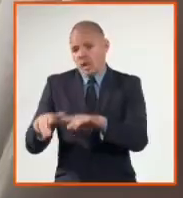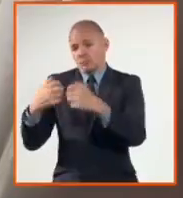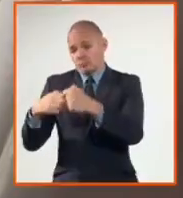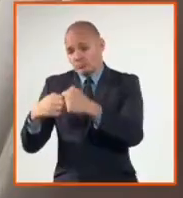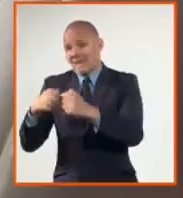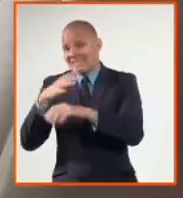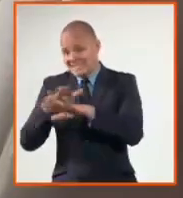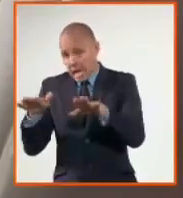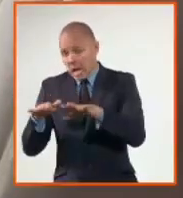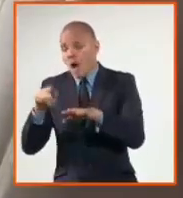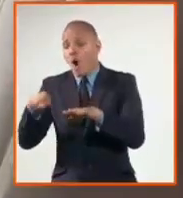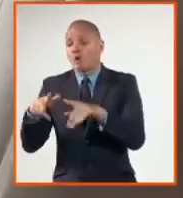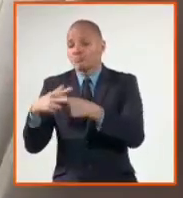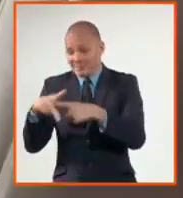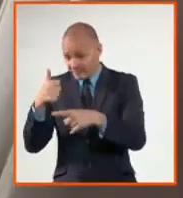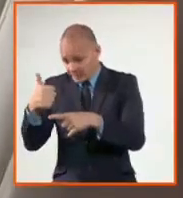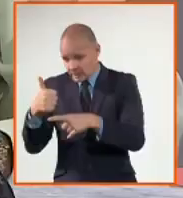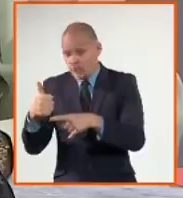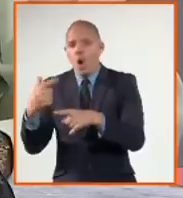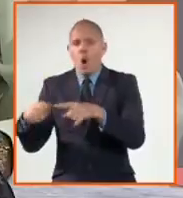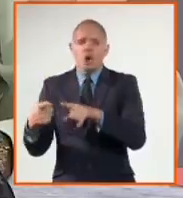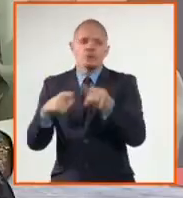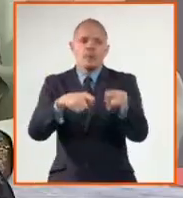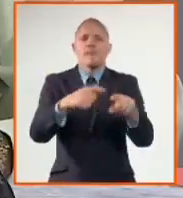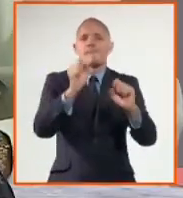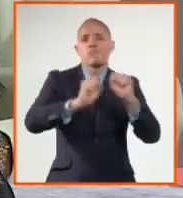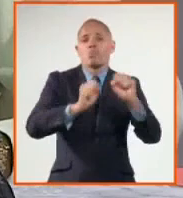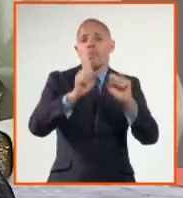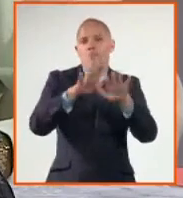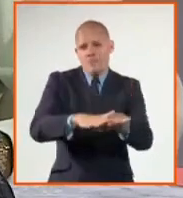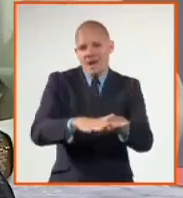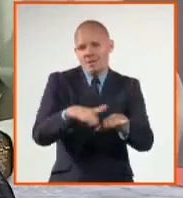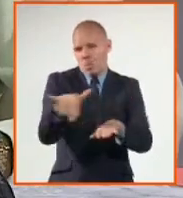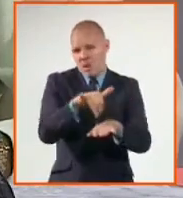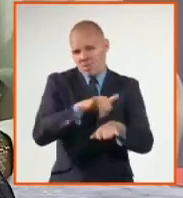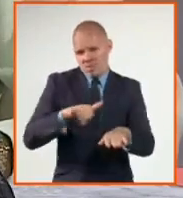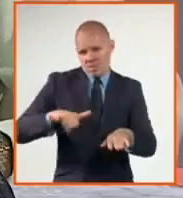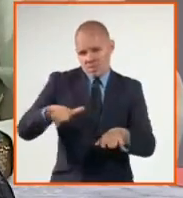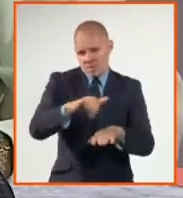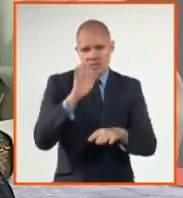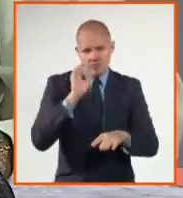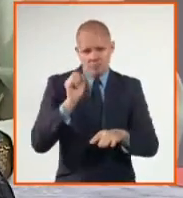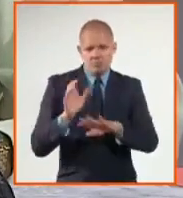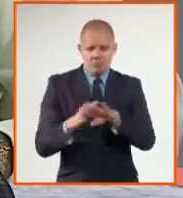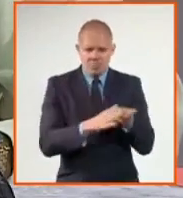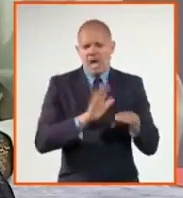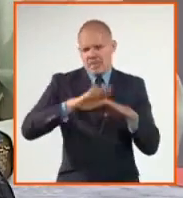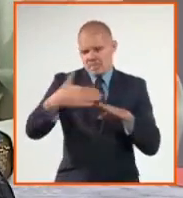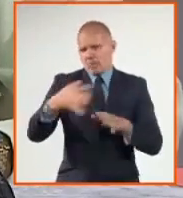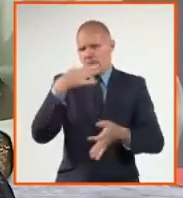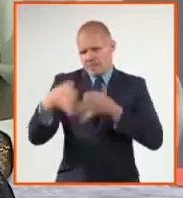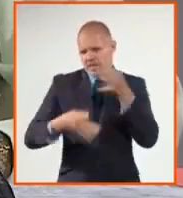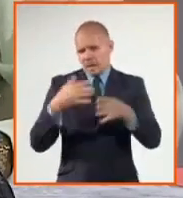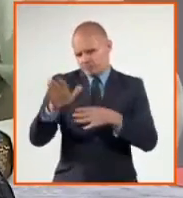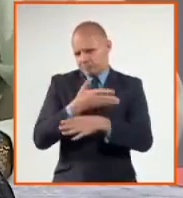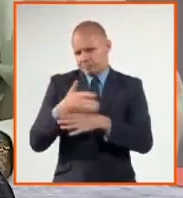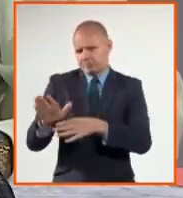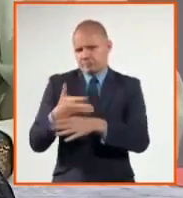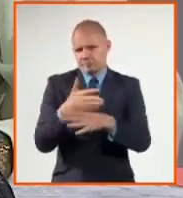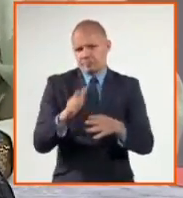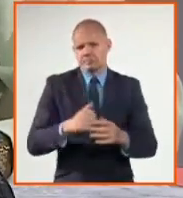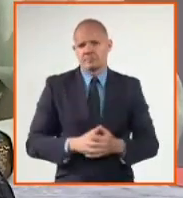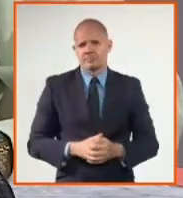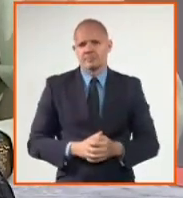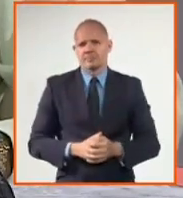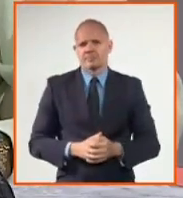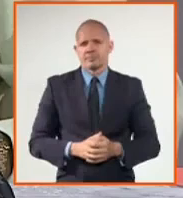no sólo a la generación térmica base también en la generación distribuida también se va a explicar ahora hay 198 agua que bueno se